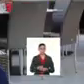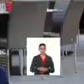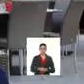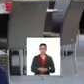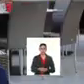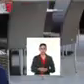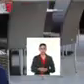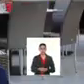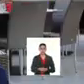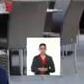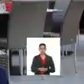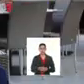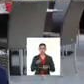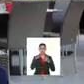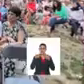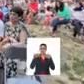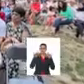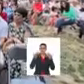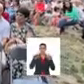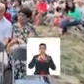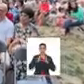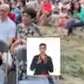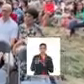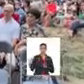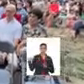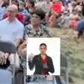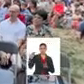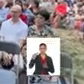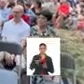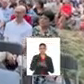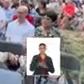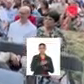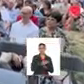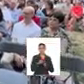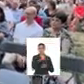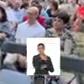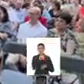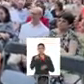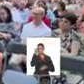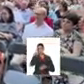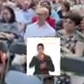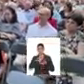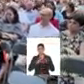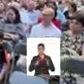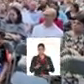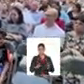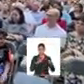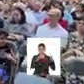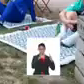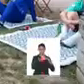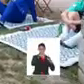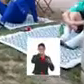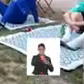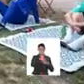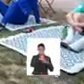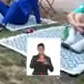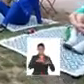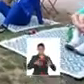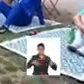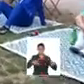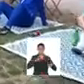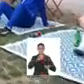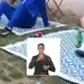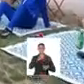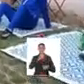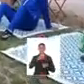que estamos contentos con lo que hemos hecho. Hasta el 11 de agosto estará abierta la casa Yo Soy Cuba en Tremblay para quienes